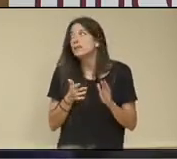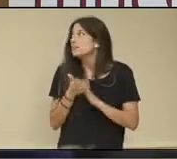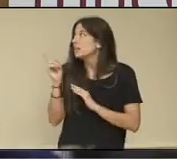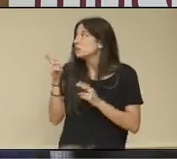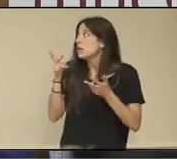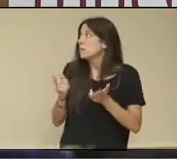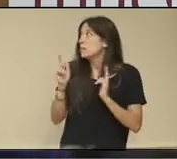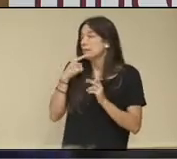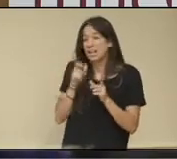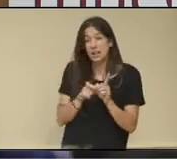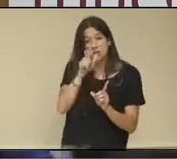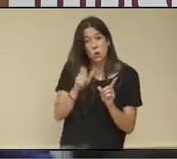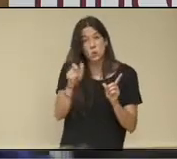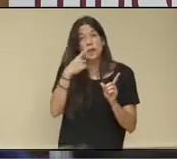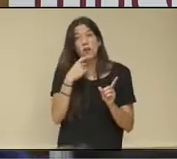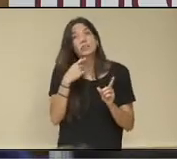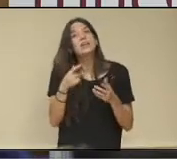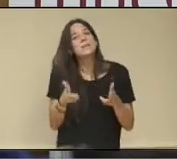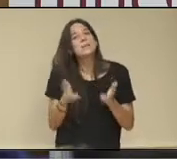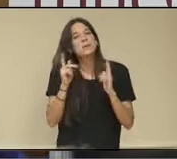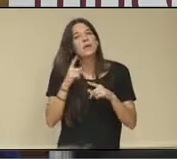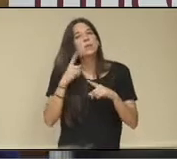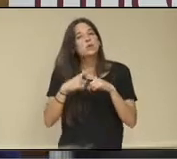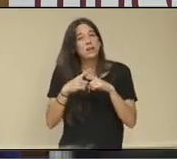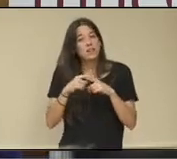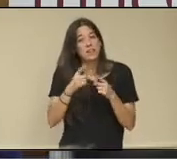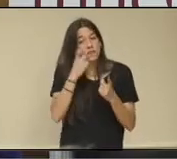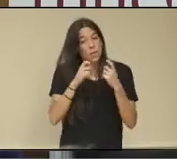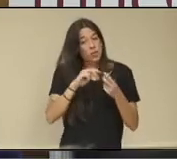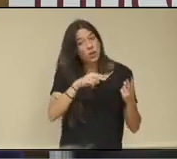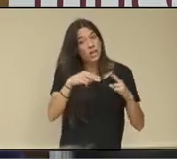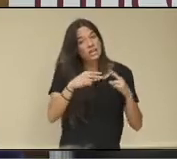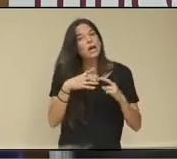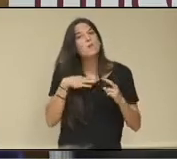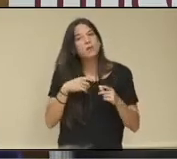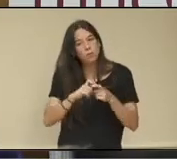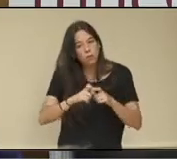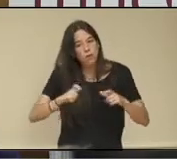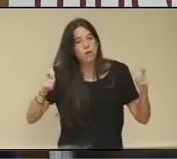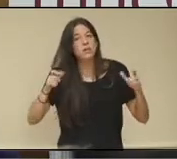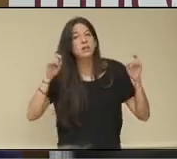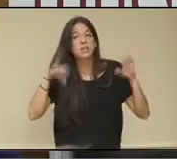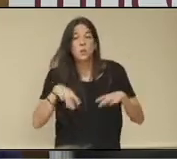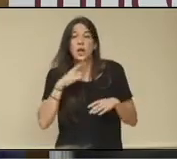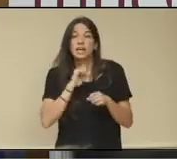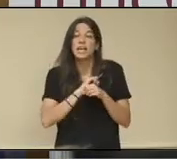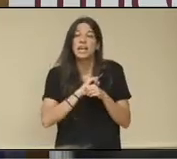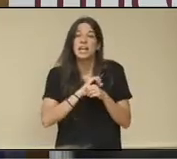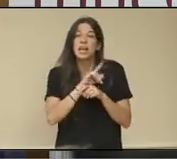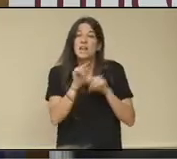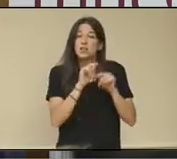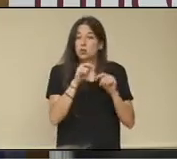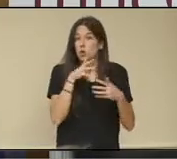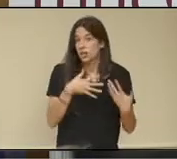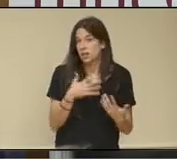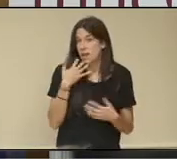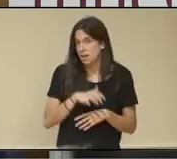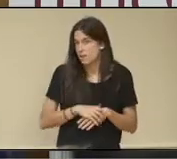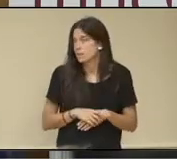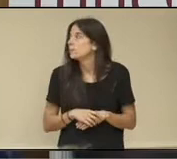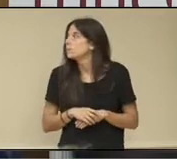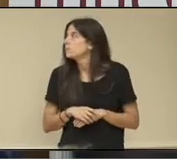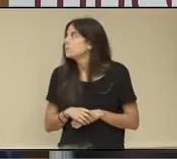rojas multiplicar su información genética también como lo hace el virus parental, el virus original, en las